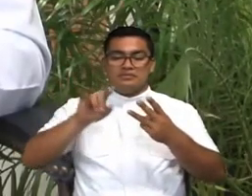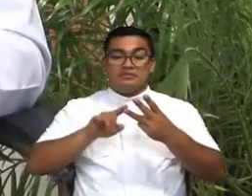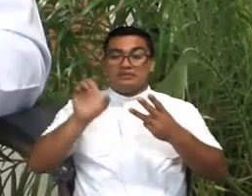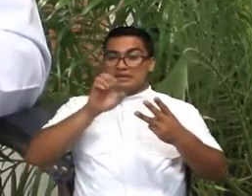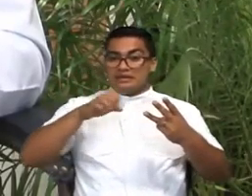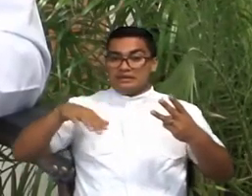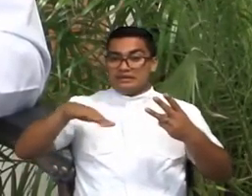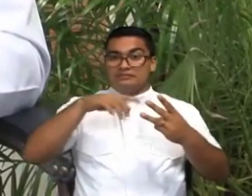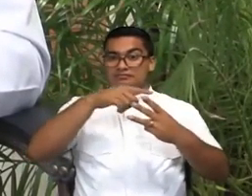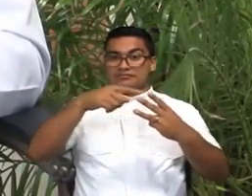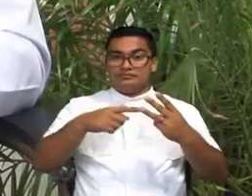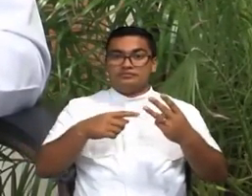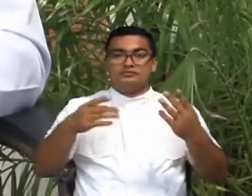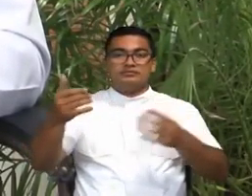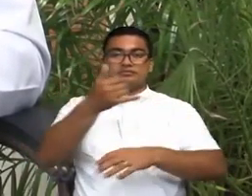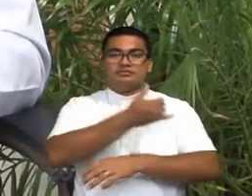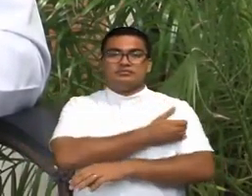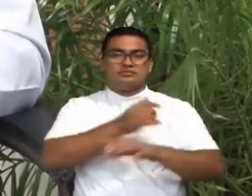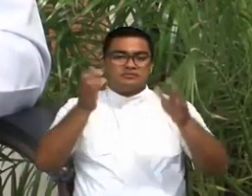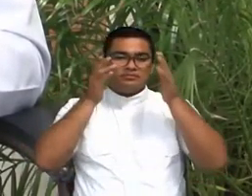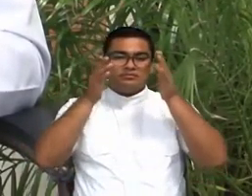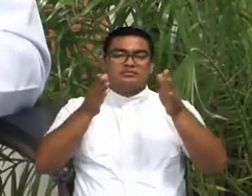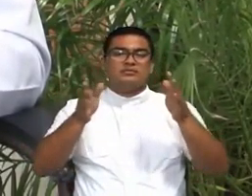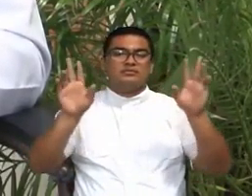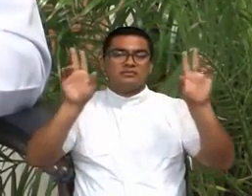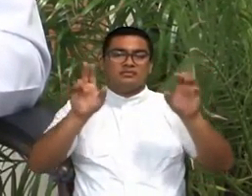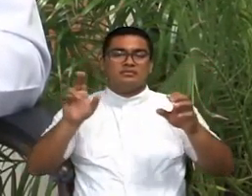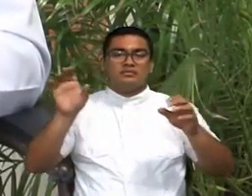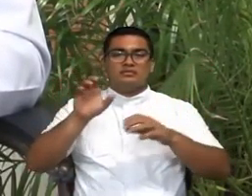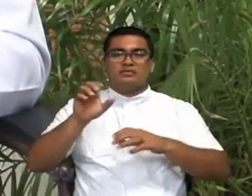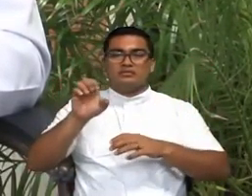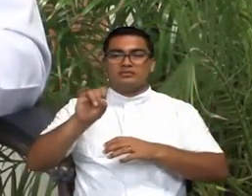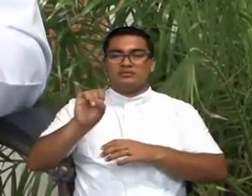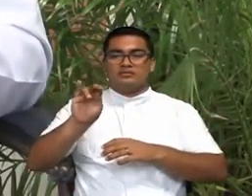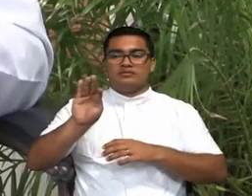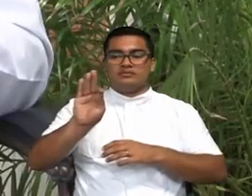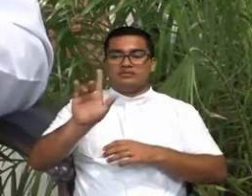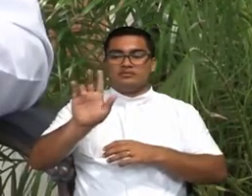son hospitales centinela para descartar lo que es la influenza.